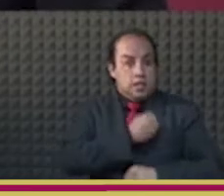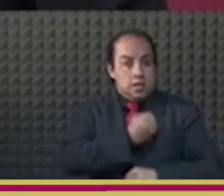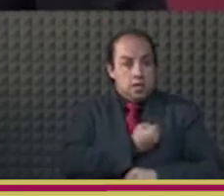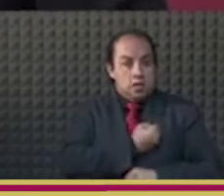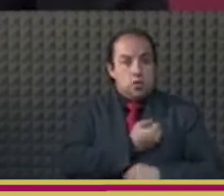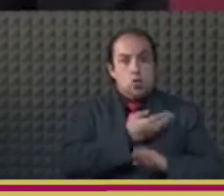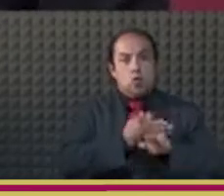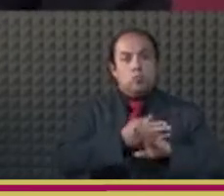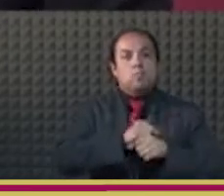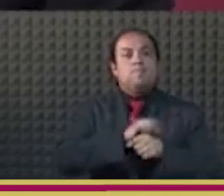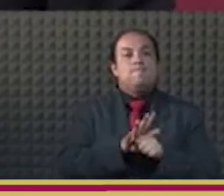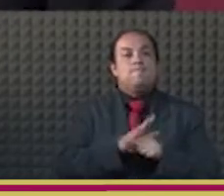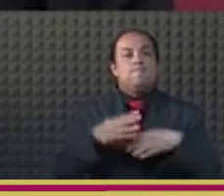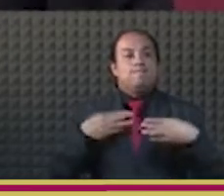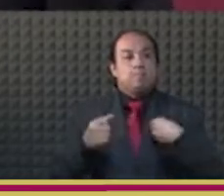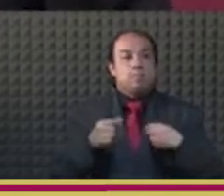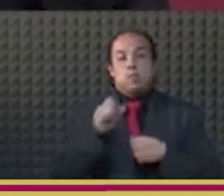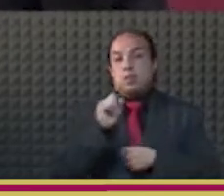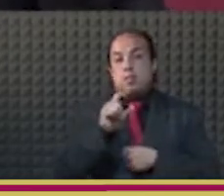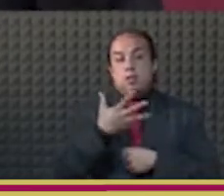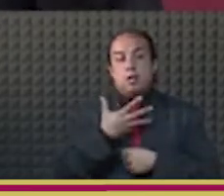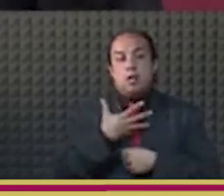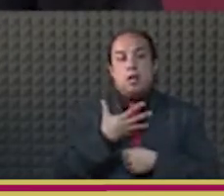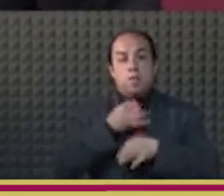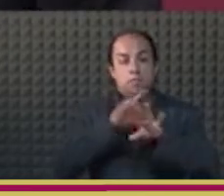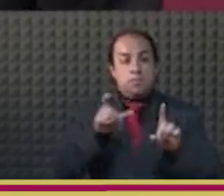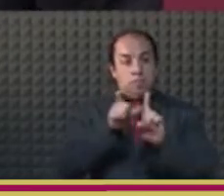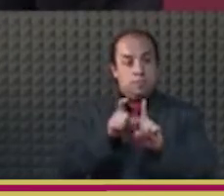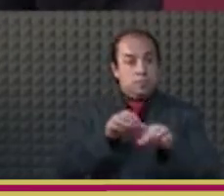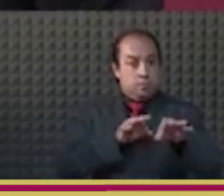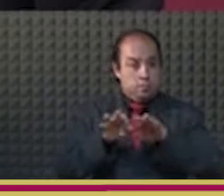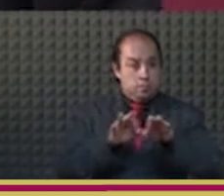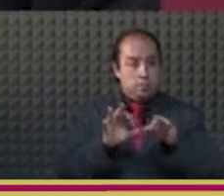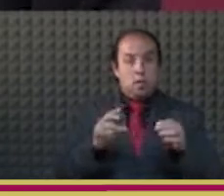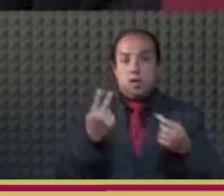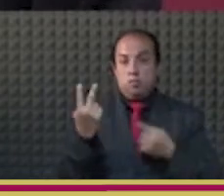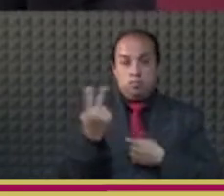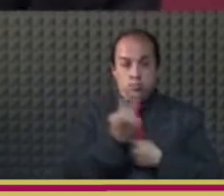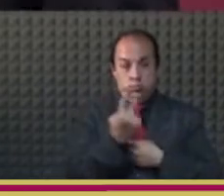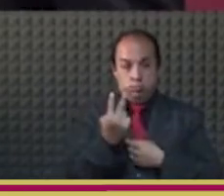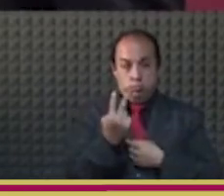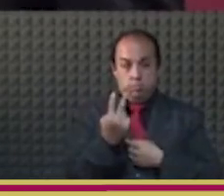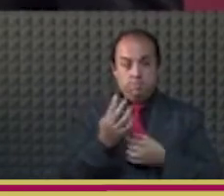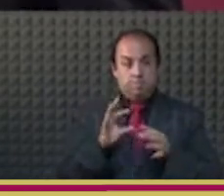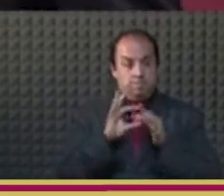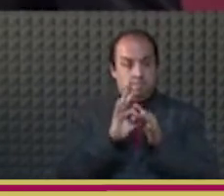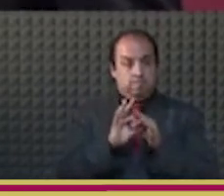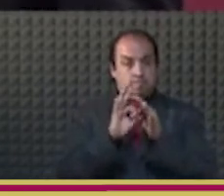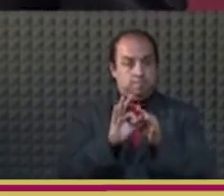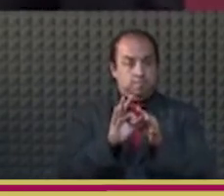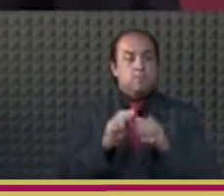a la pandemia al mismo tiempo que promovemos la protección al empleo. Las dos cosas